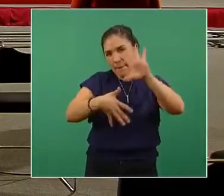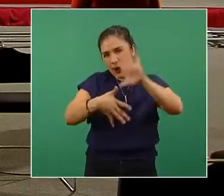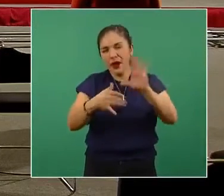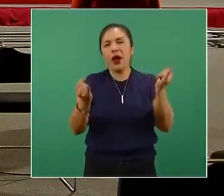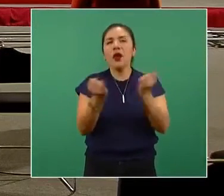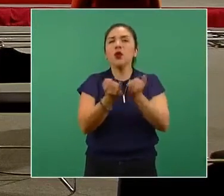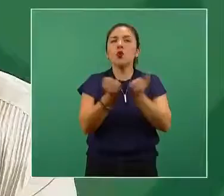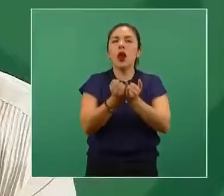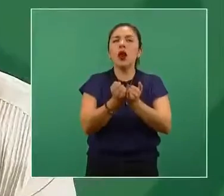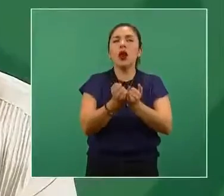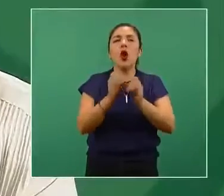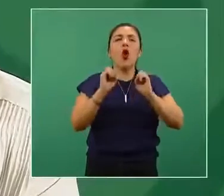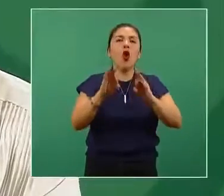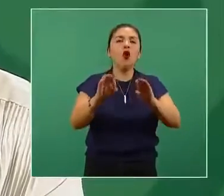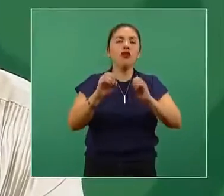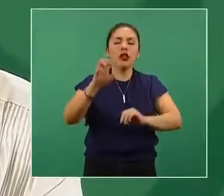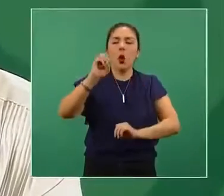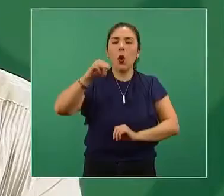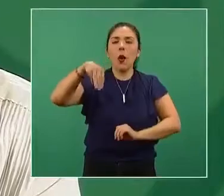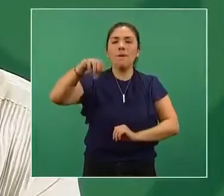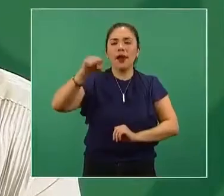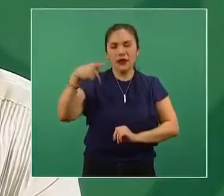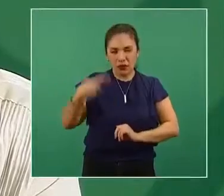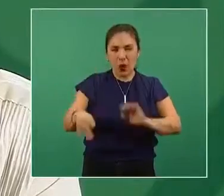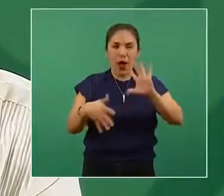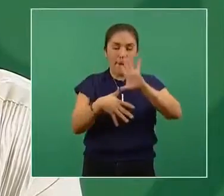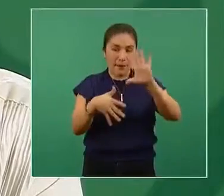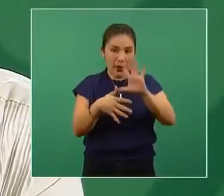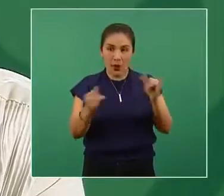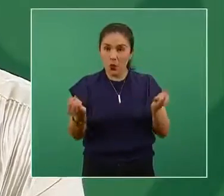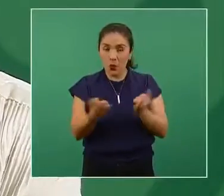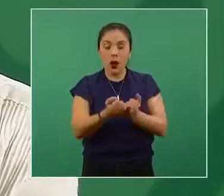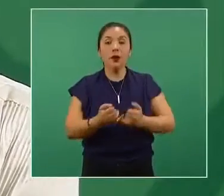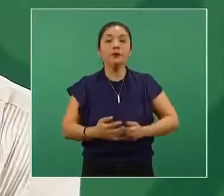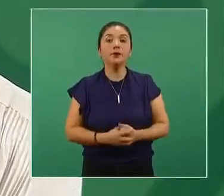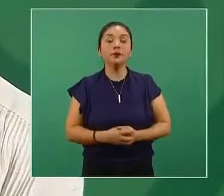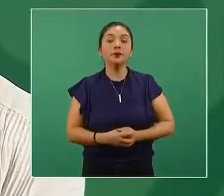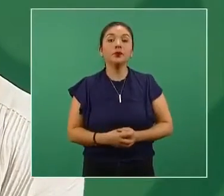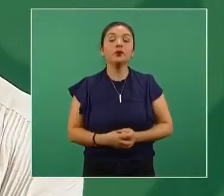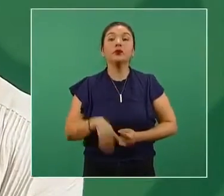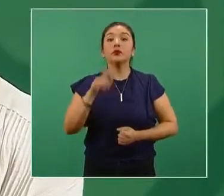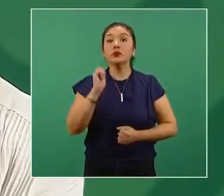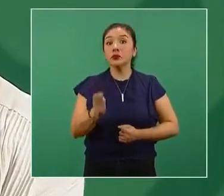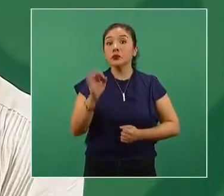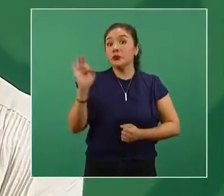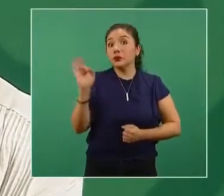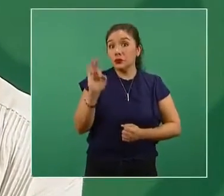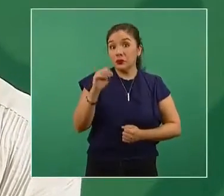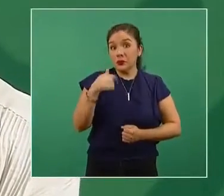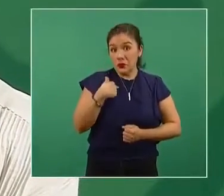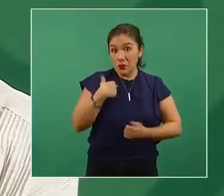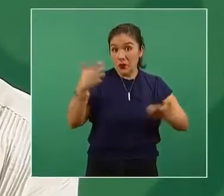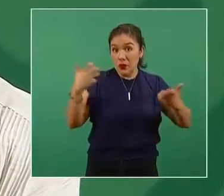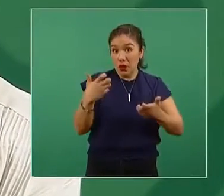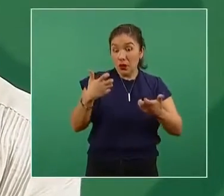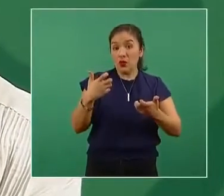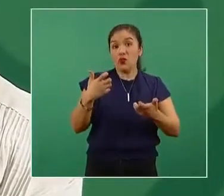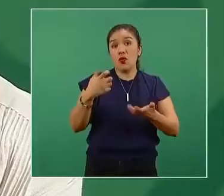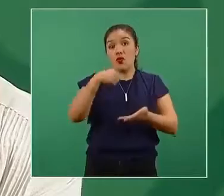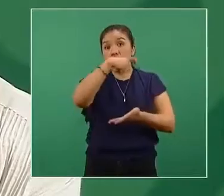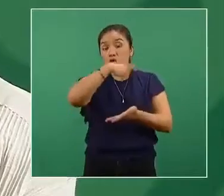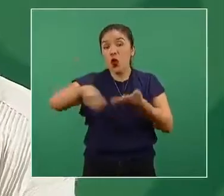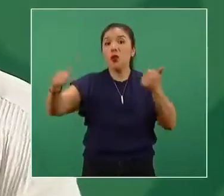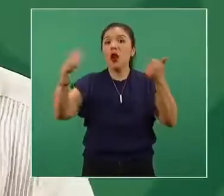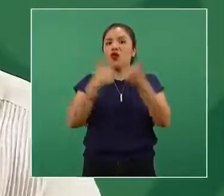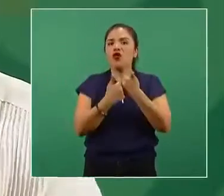vez la oficina de la OMS en América, era si hacíamos una adquisición por intermedio del